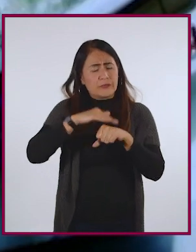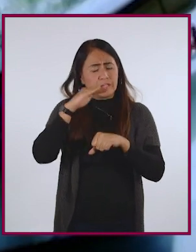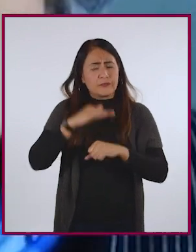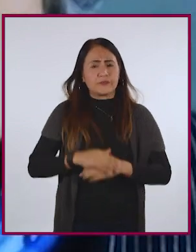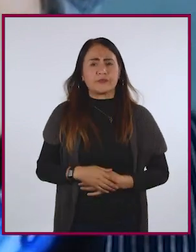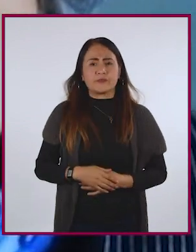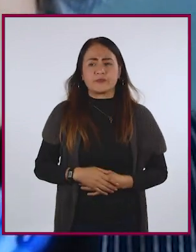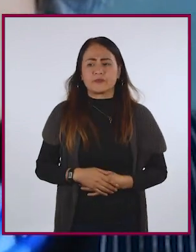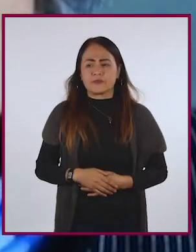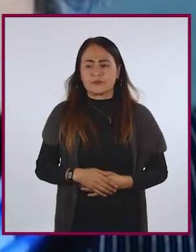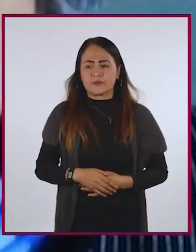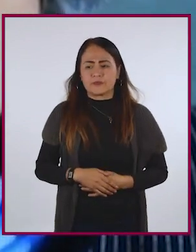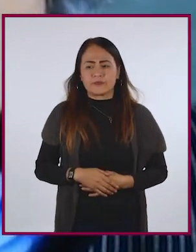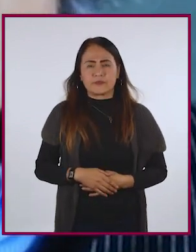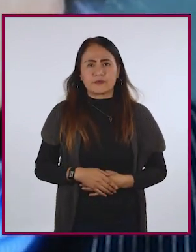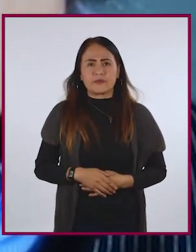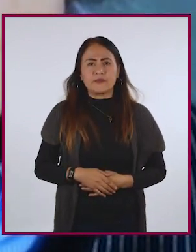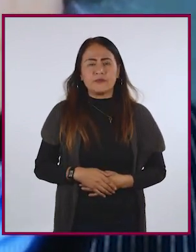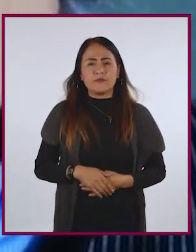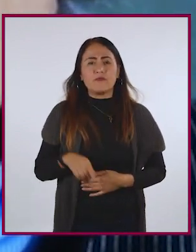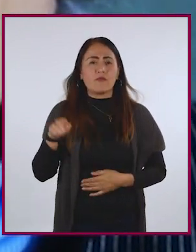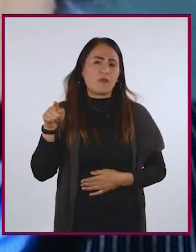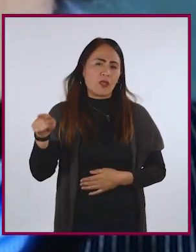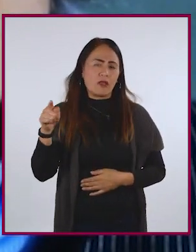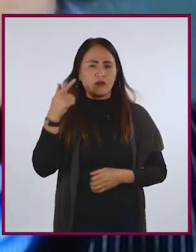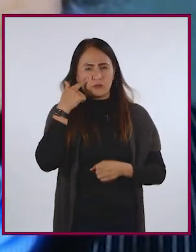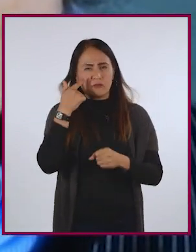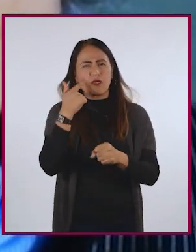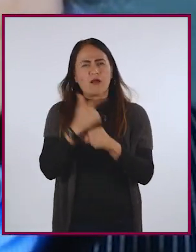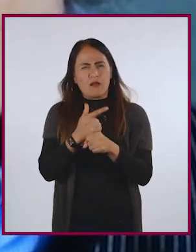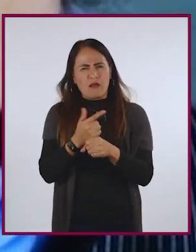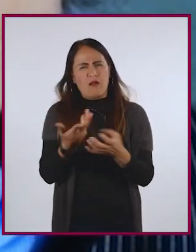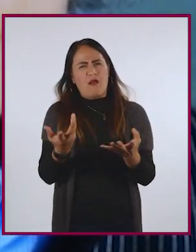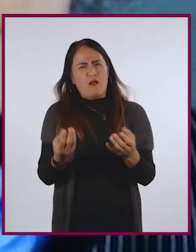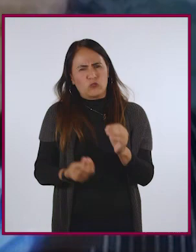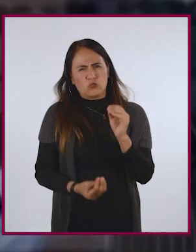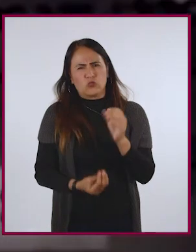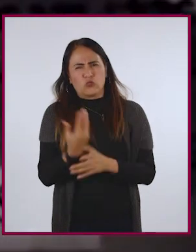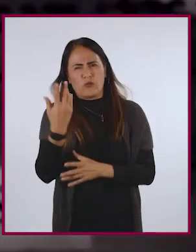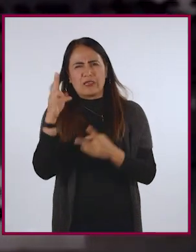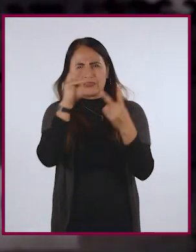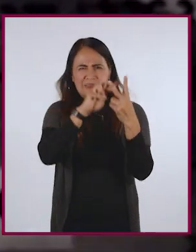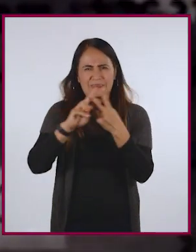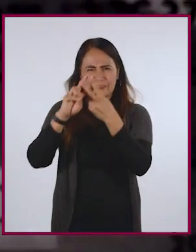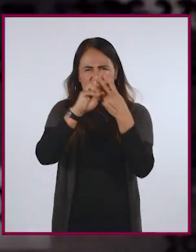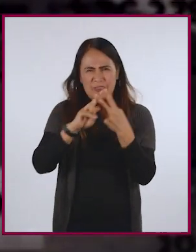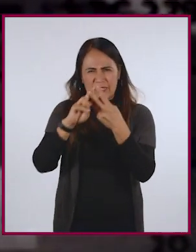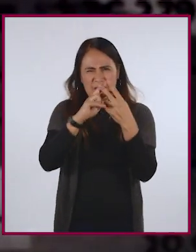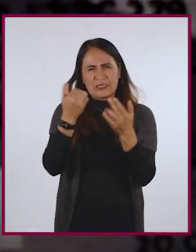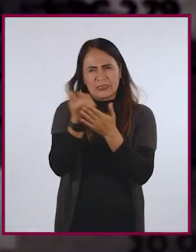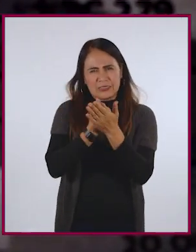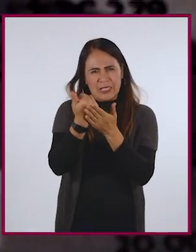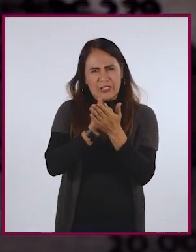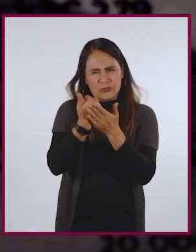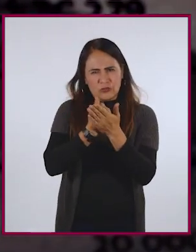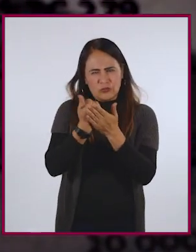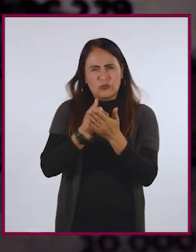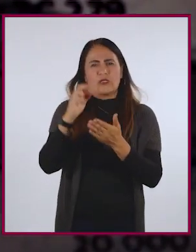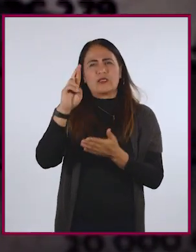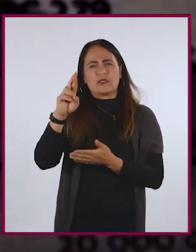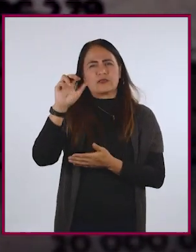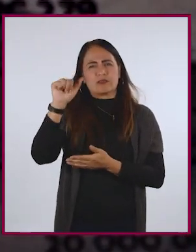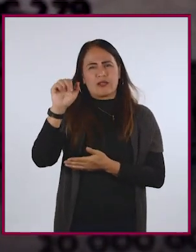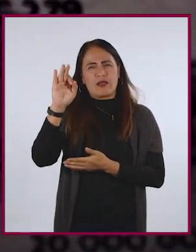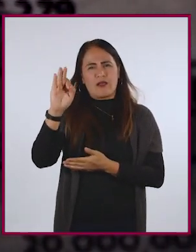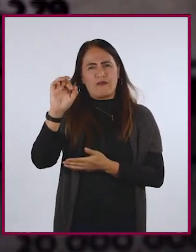astronomía observacional, ¿sí? Él descubre lo que se llaman las estrellas azules, las